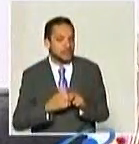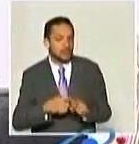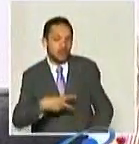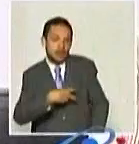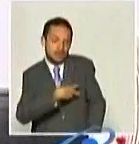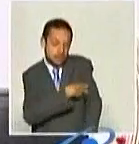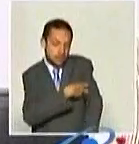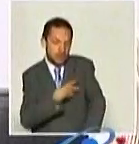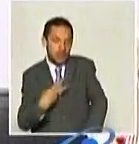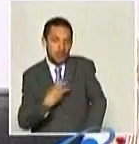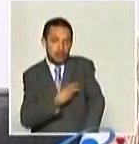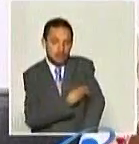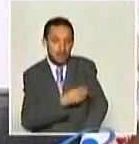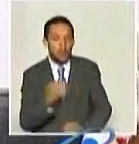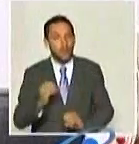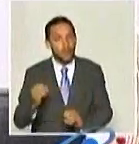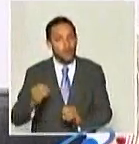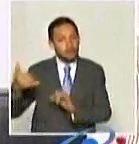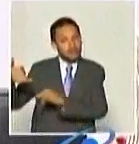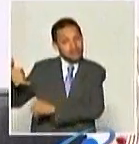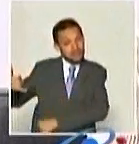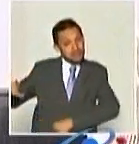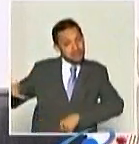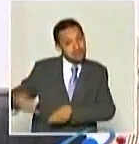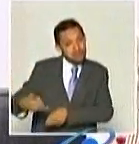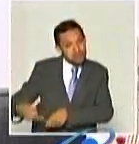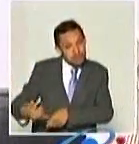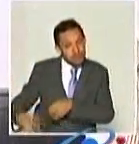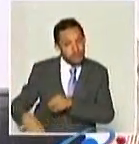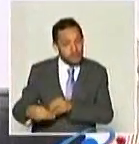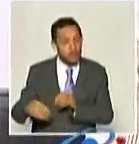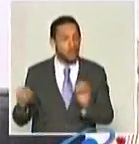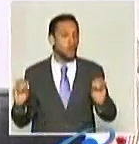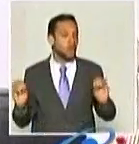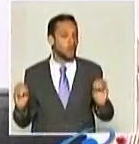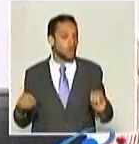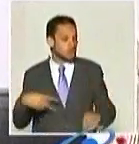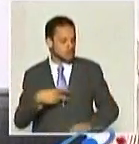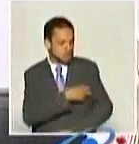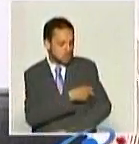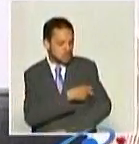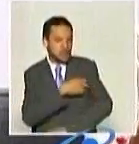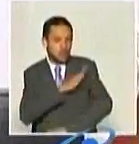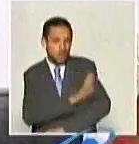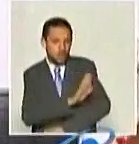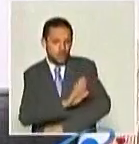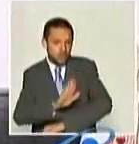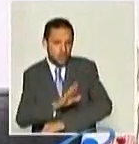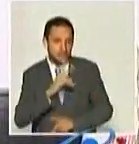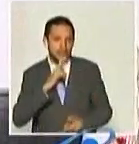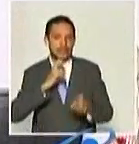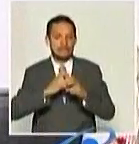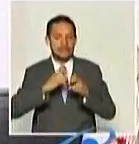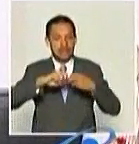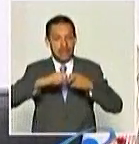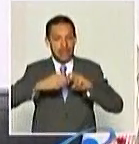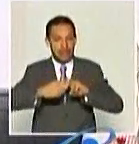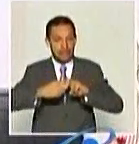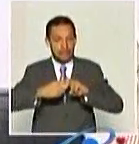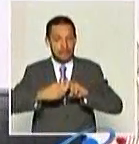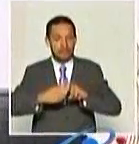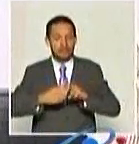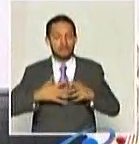de una insuflación rectal, a través de una inyección, a través de una aplicación tópica en nariz sin que penetre al